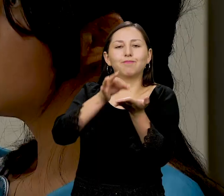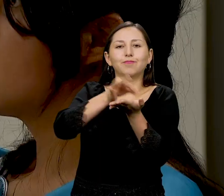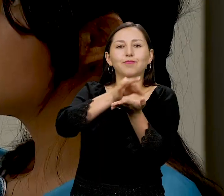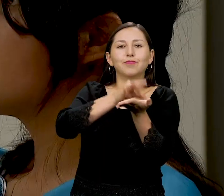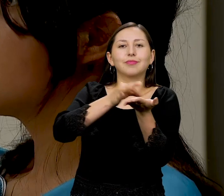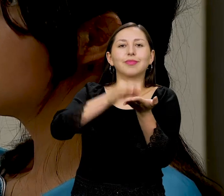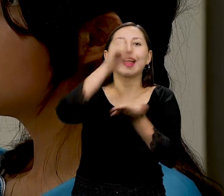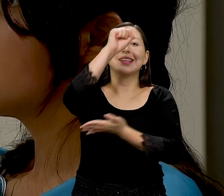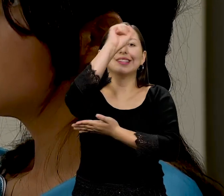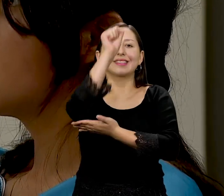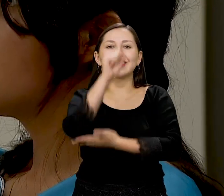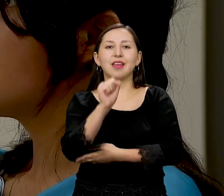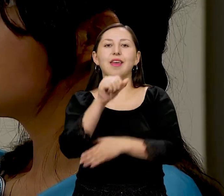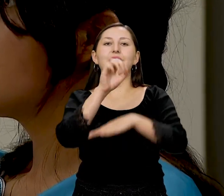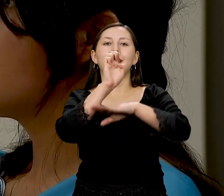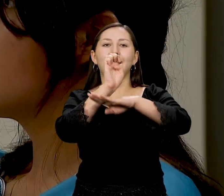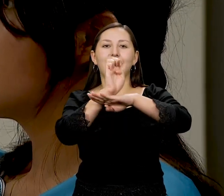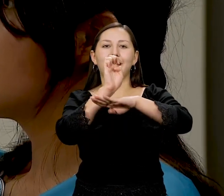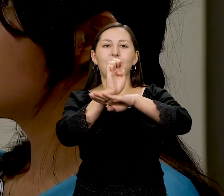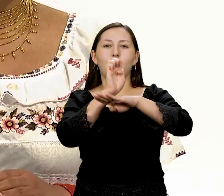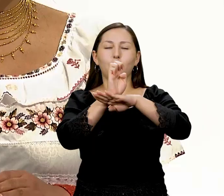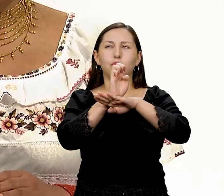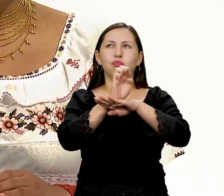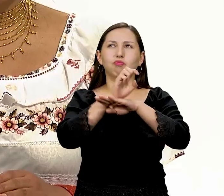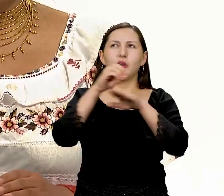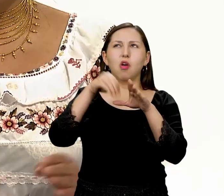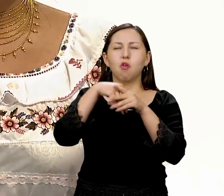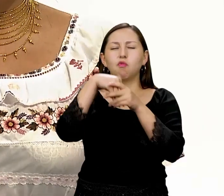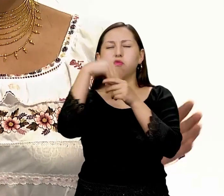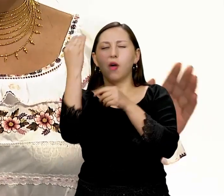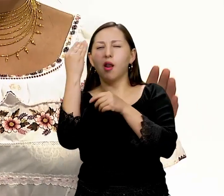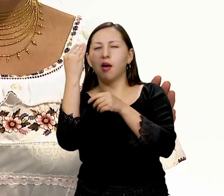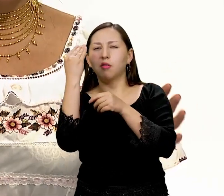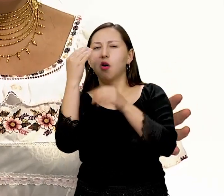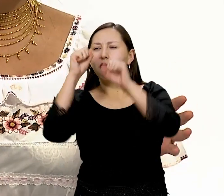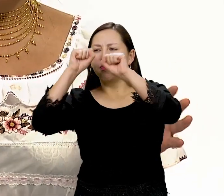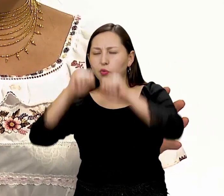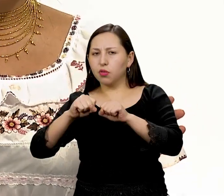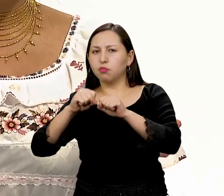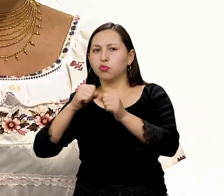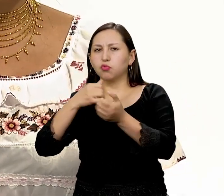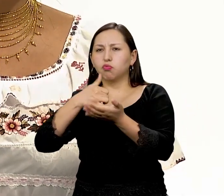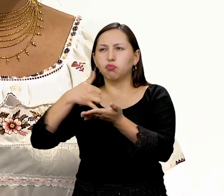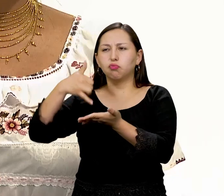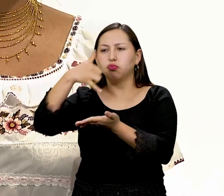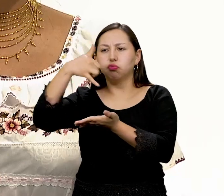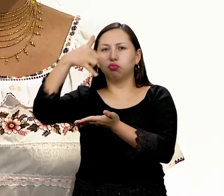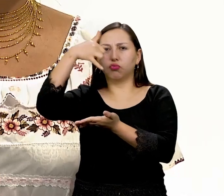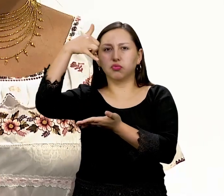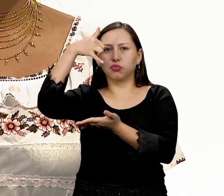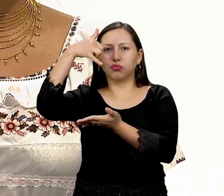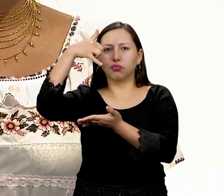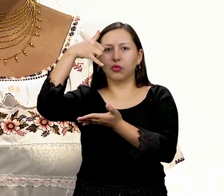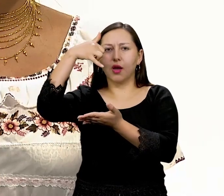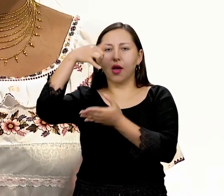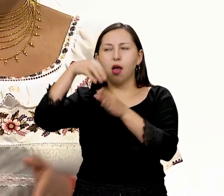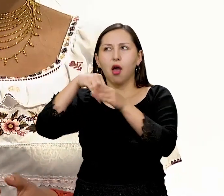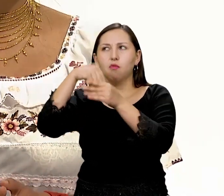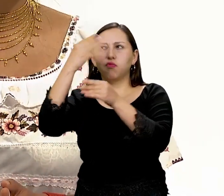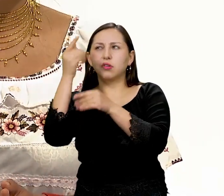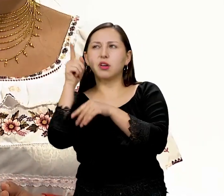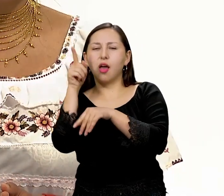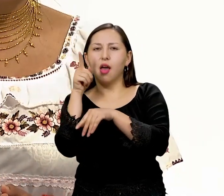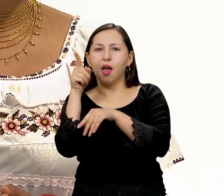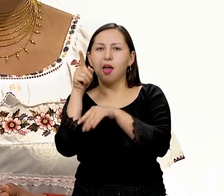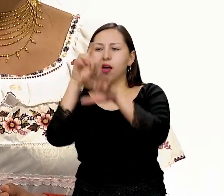andinos para la exploración espacial. ¿Por qué microvegetales? Ellos necesitaban que para la